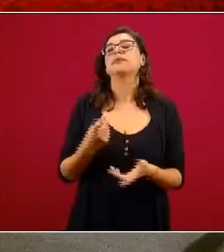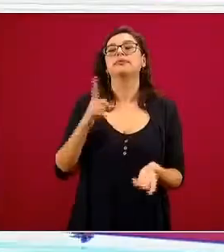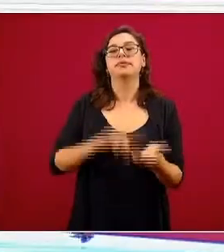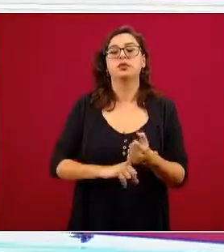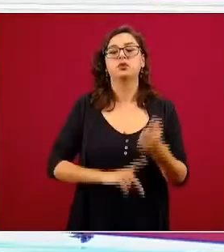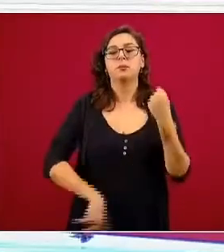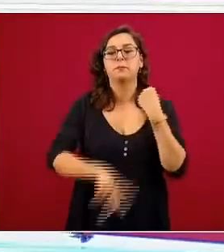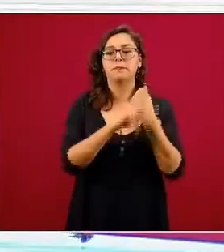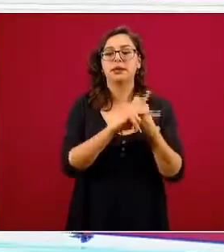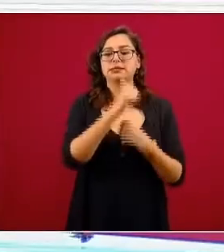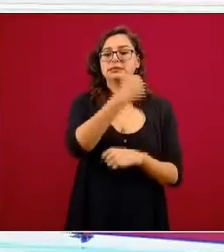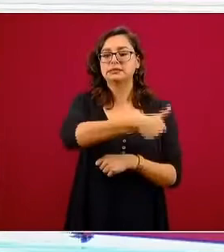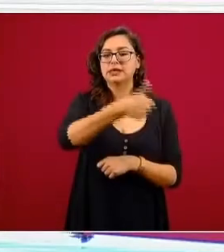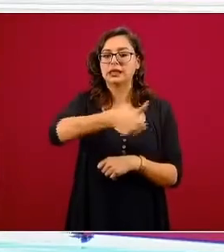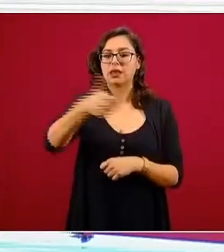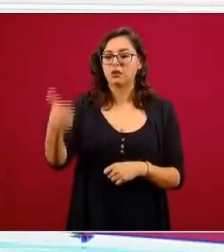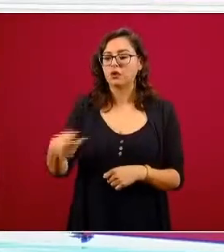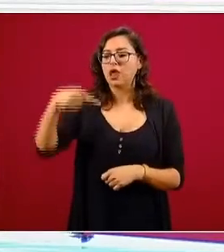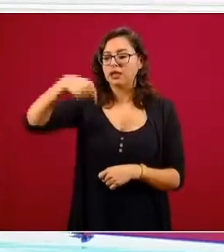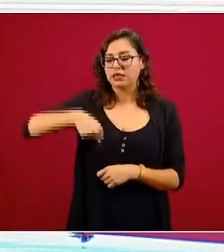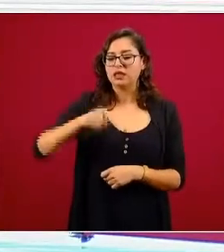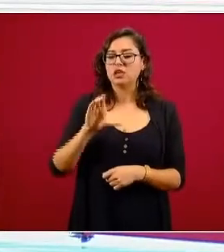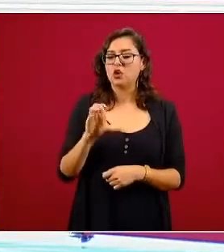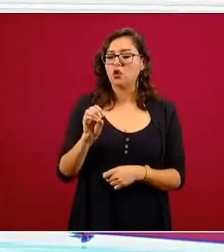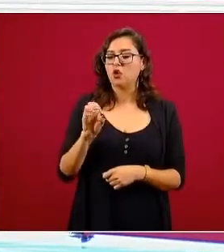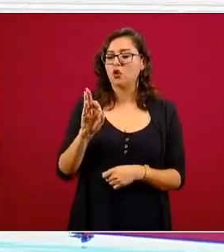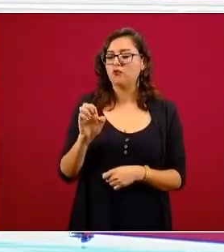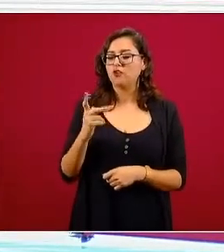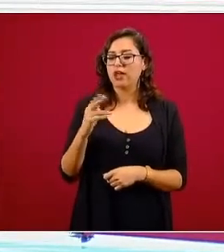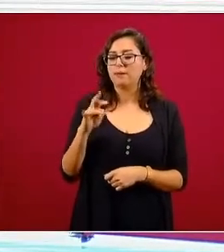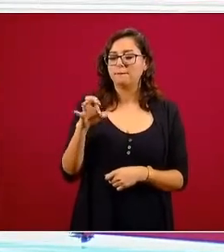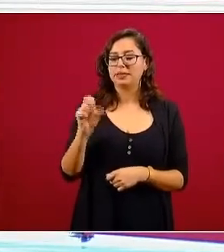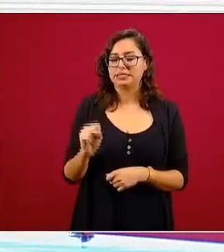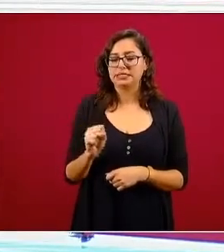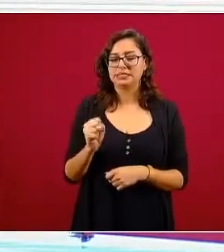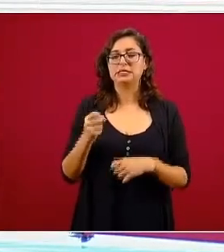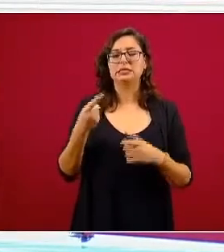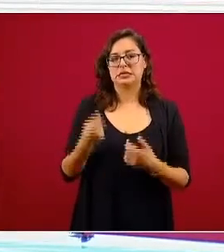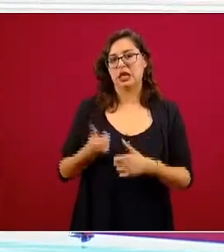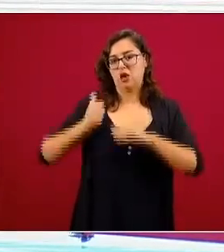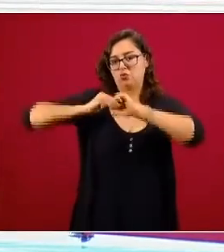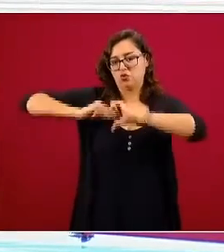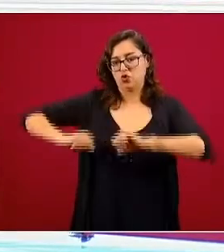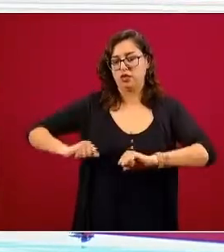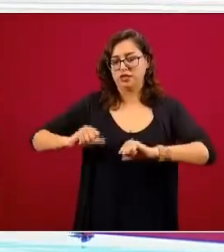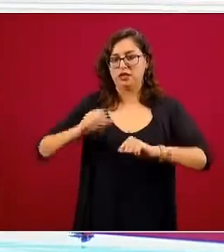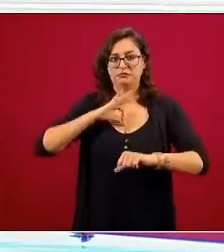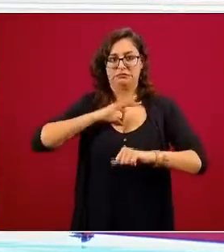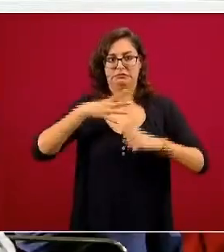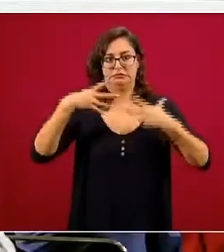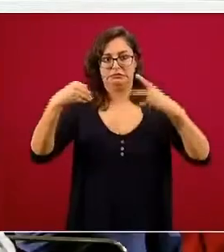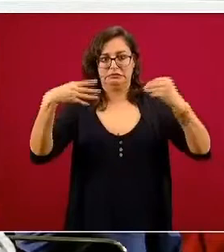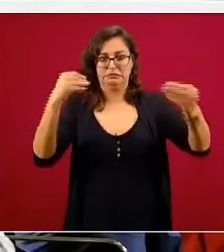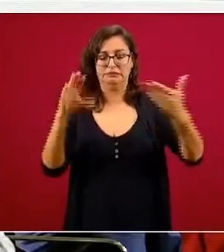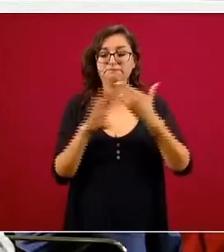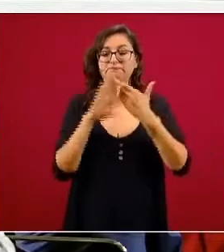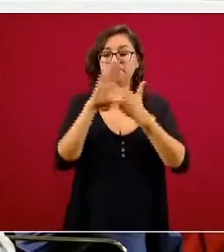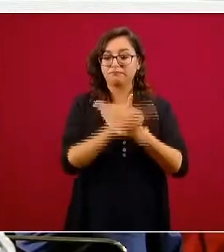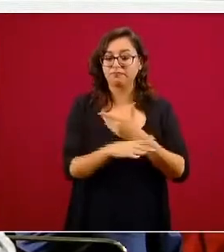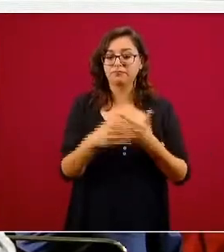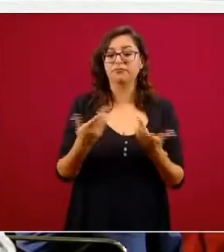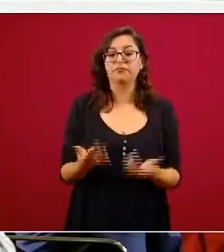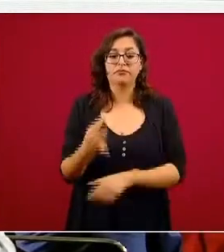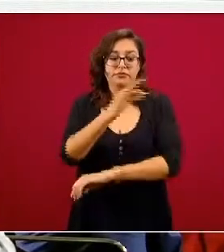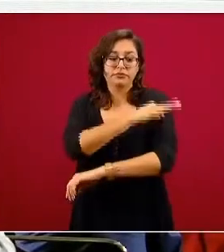reglamentación o de regulación sanitaria, en nuestro caso es la COFEPRIS, la Comisión Federal para la Protección contra Riesgos Sanitarios, recibe la